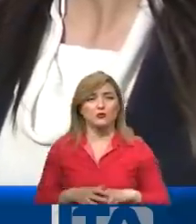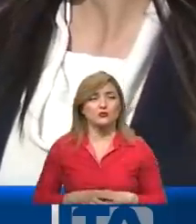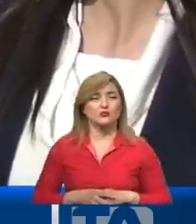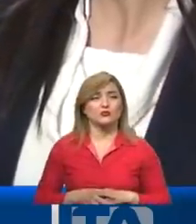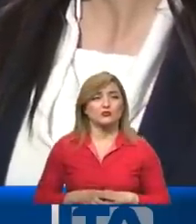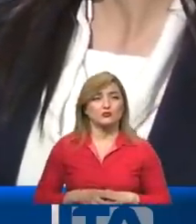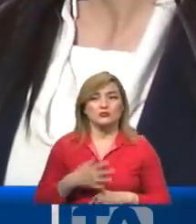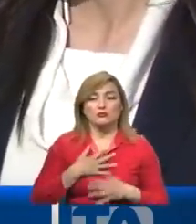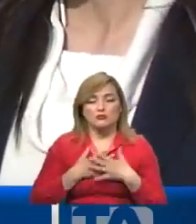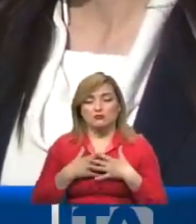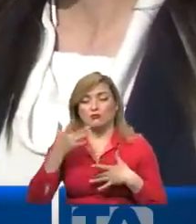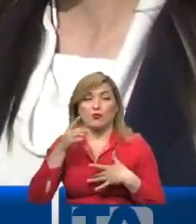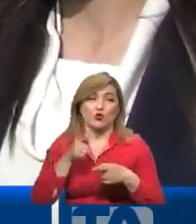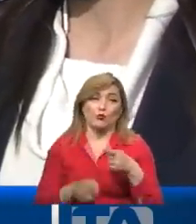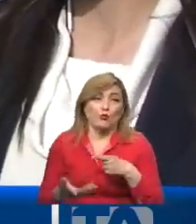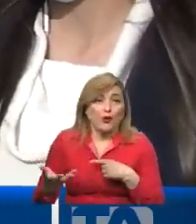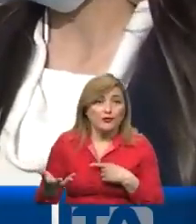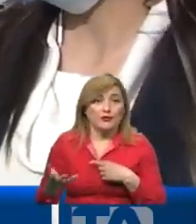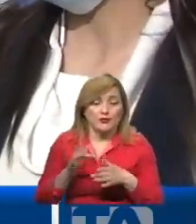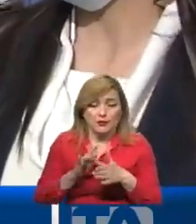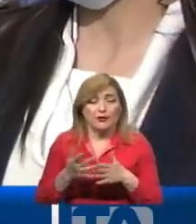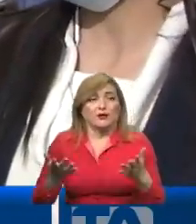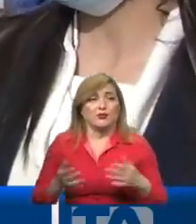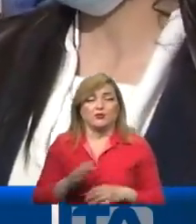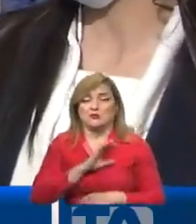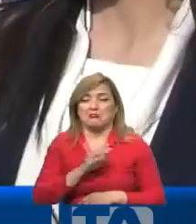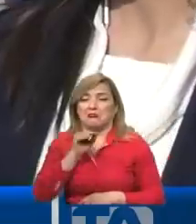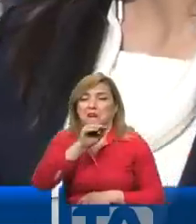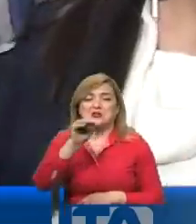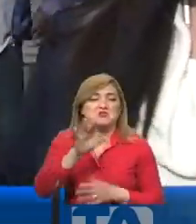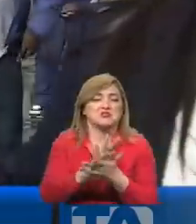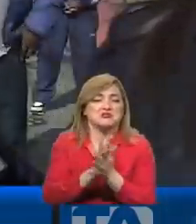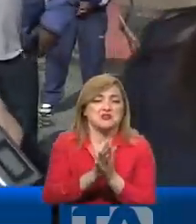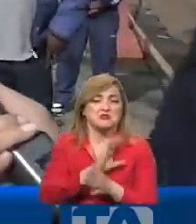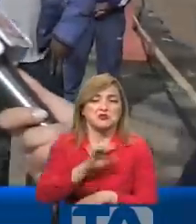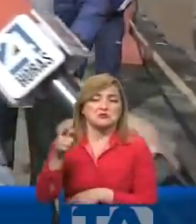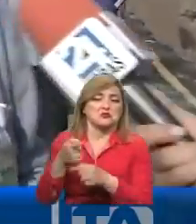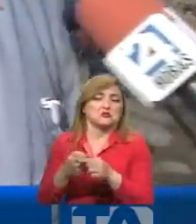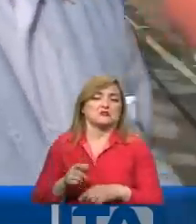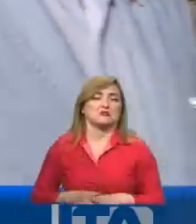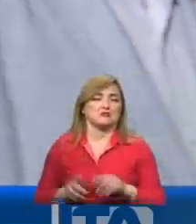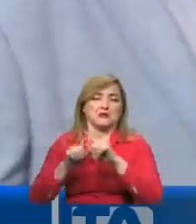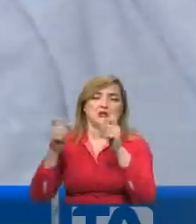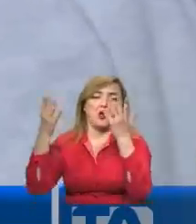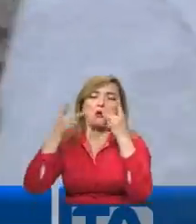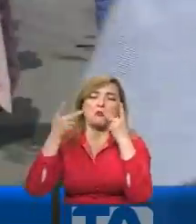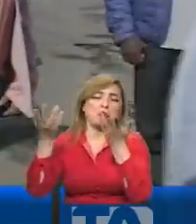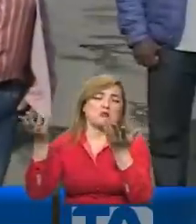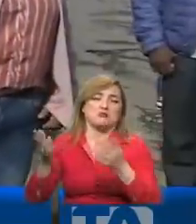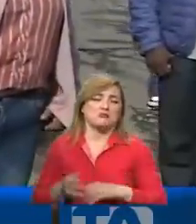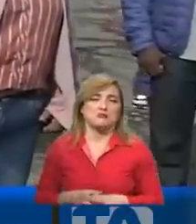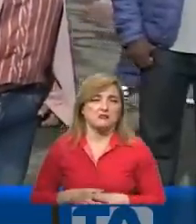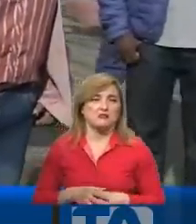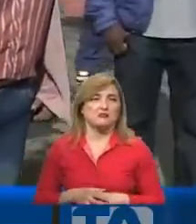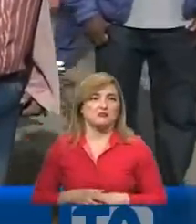tener afecciones respiratorias, pero poco caso omiso lo ha hecho el municipio de Quito y realmente la EMAP igual hace obras